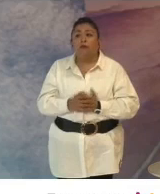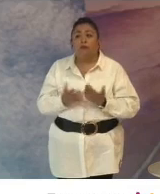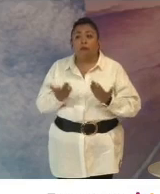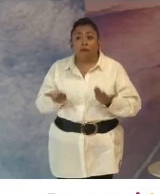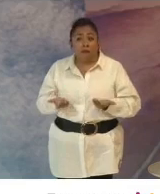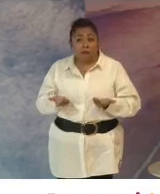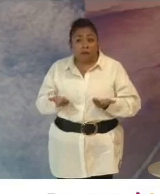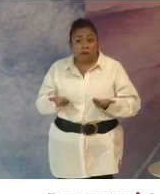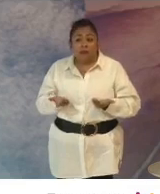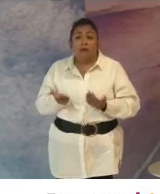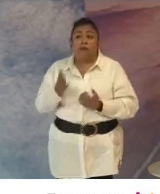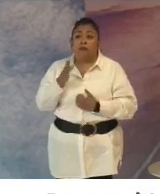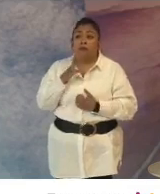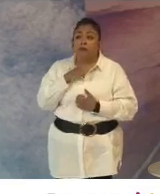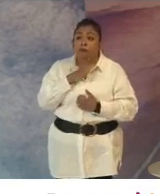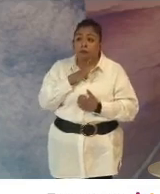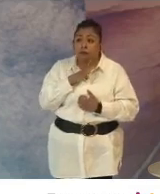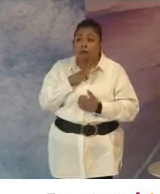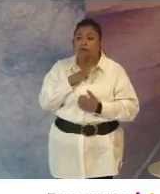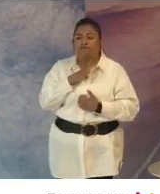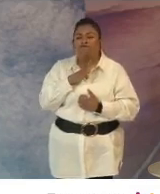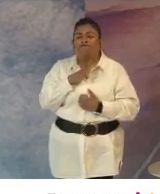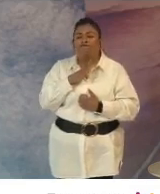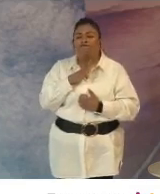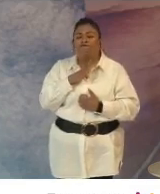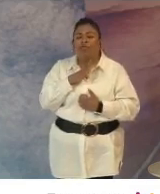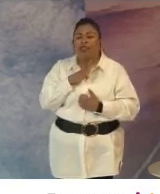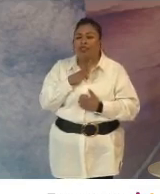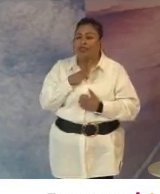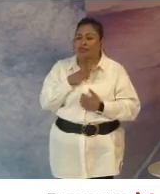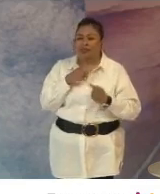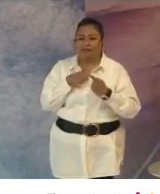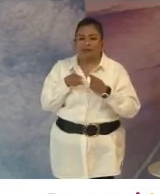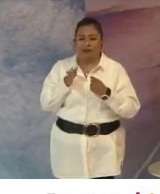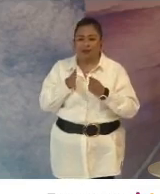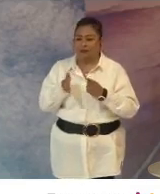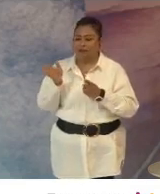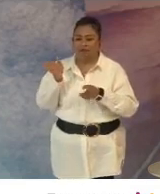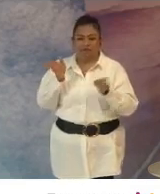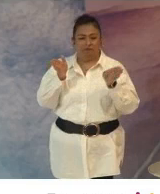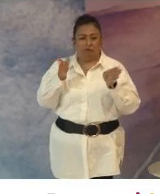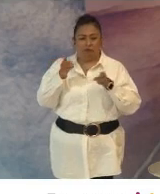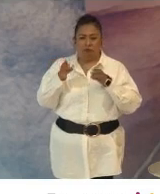Entonces, hay una brecha muy interesante en el mundo.